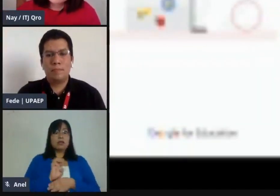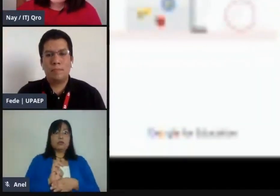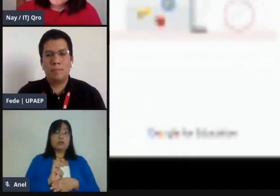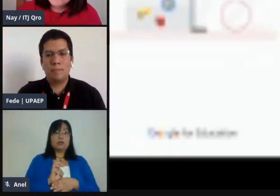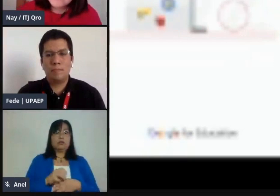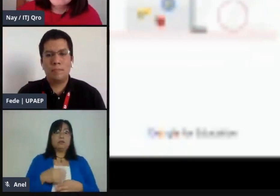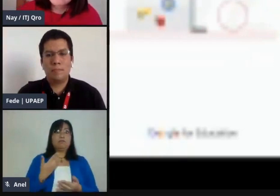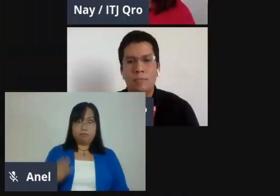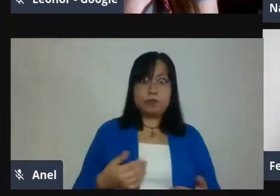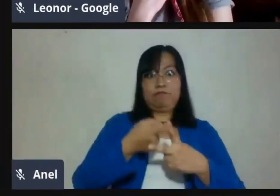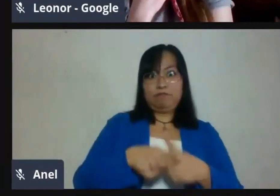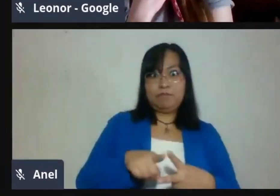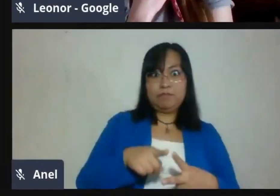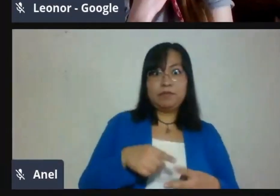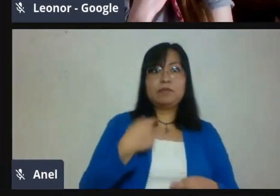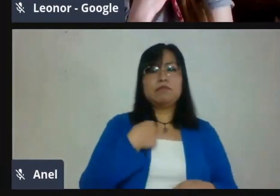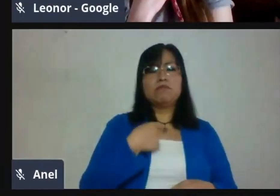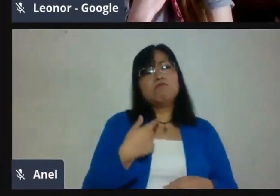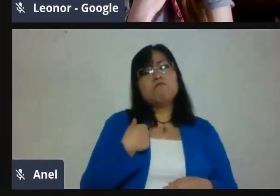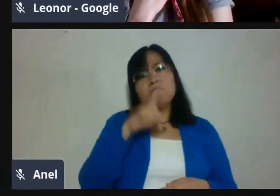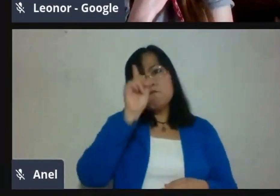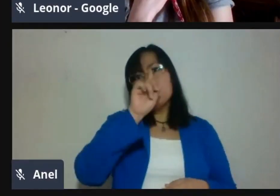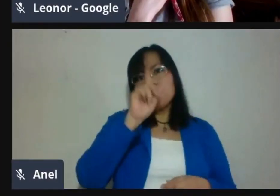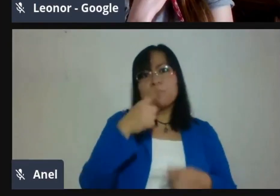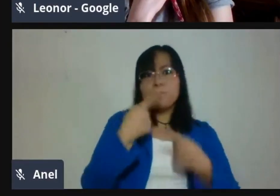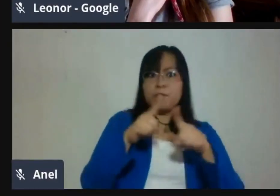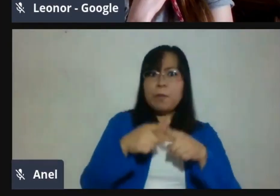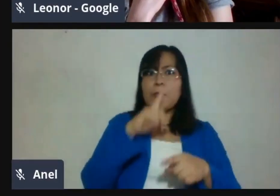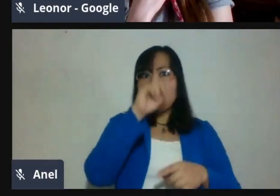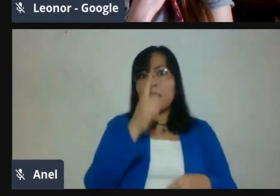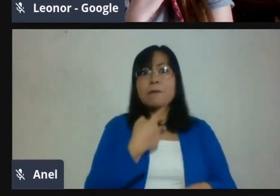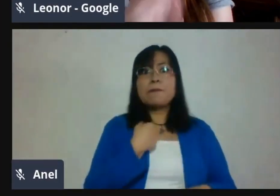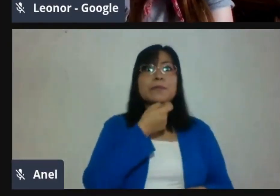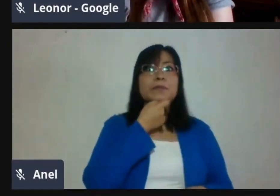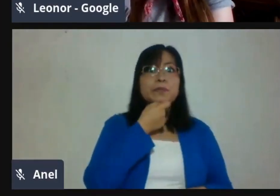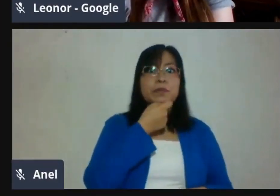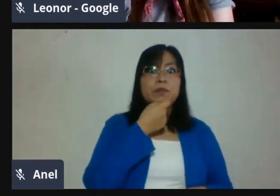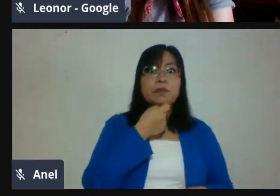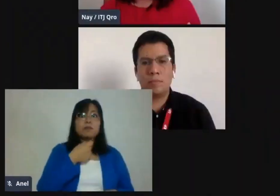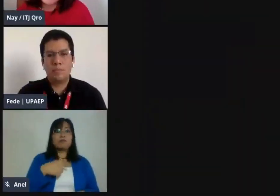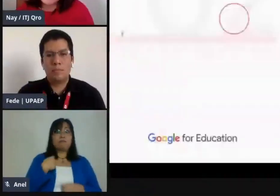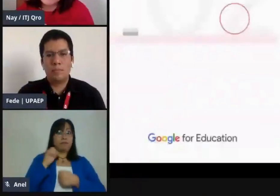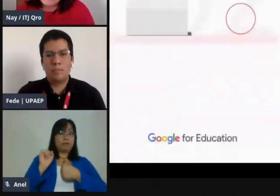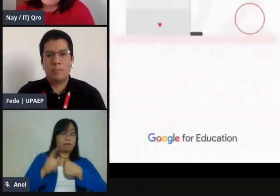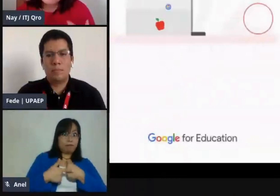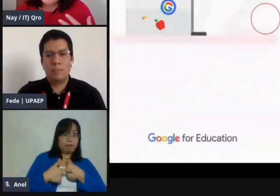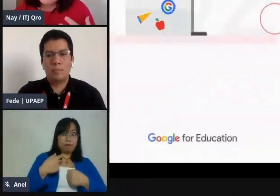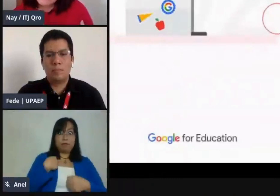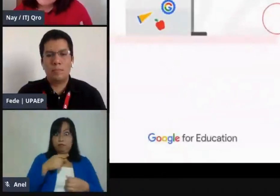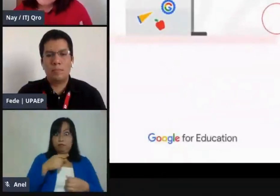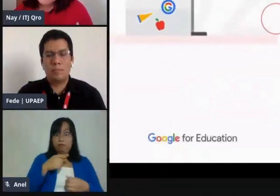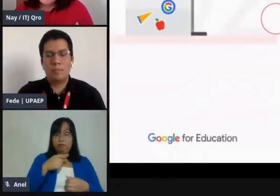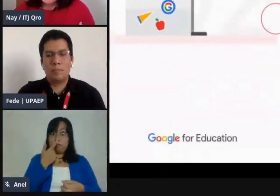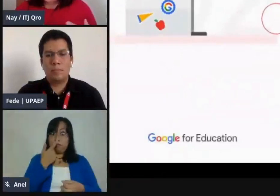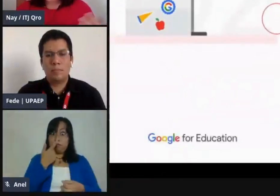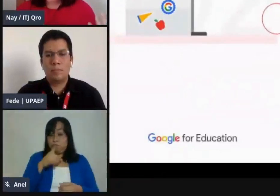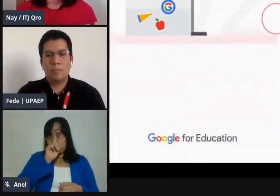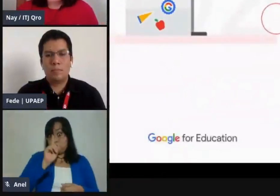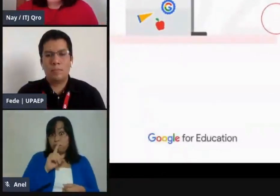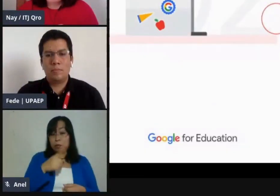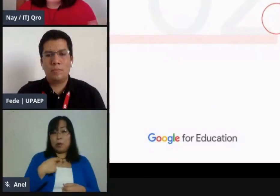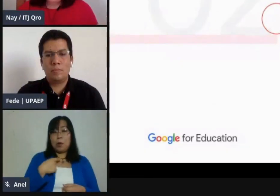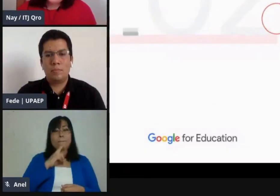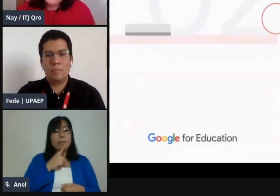sugerir es que todo se concentre en sitios de Google. Y ahorita voy a explicar un poco más la herramienta y les voy a mostrar un ejemplo